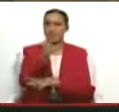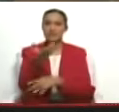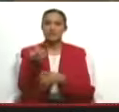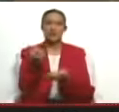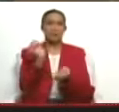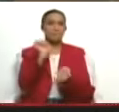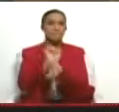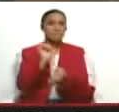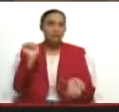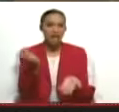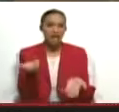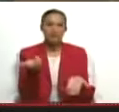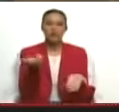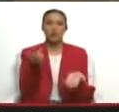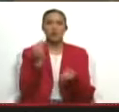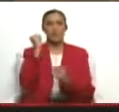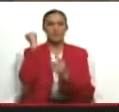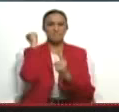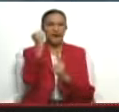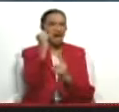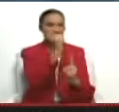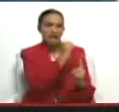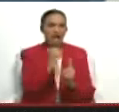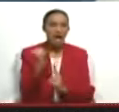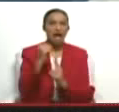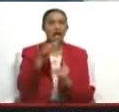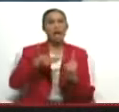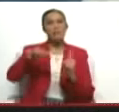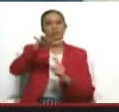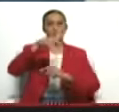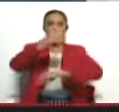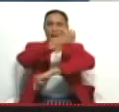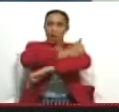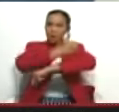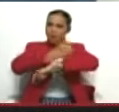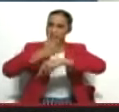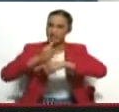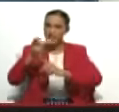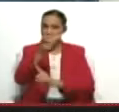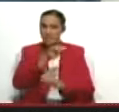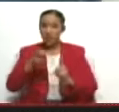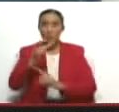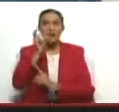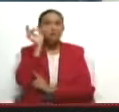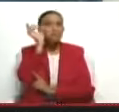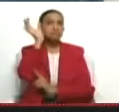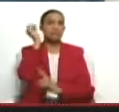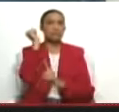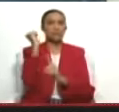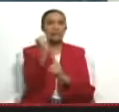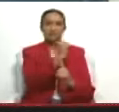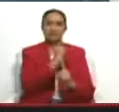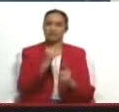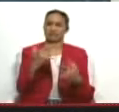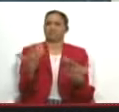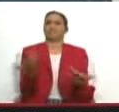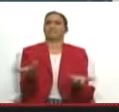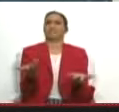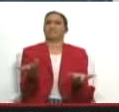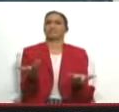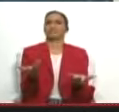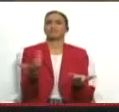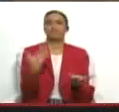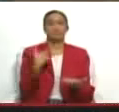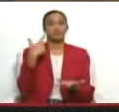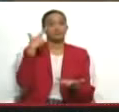acciones magnicida en contra de autoridades del Estado venezolano Yo pienso que a partir del momento en